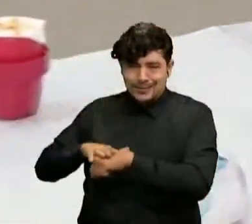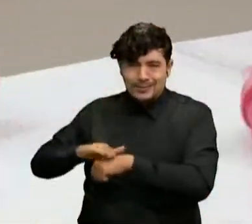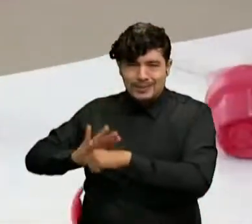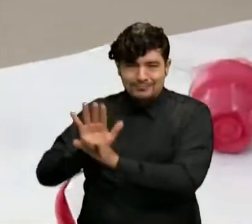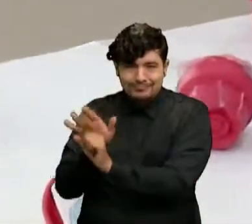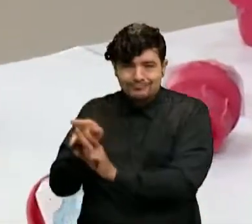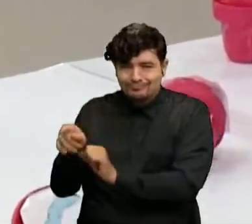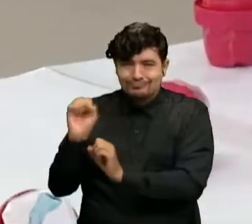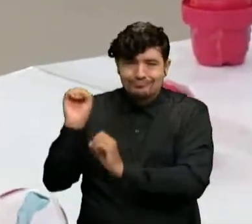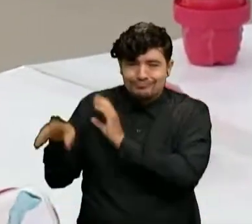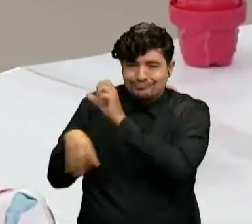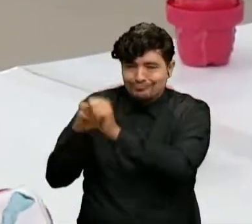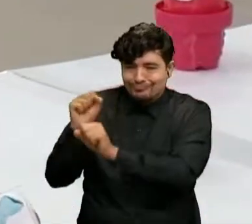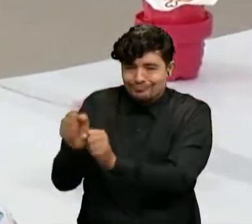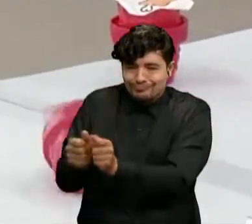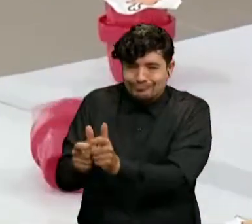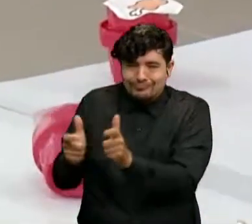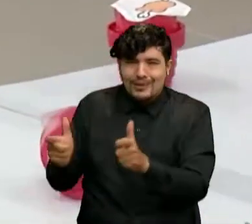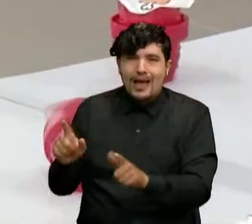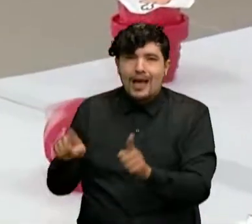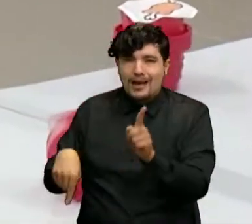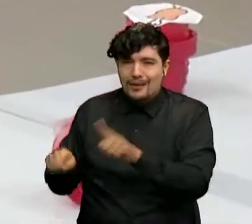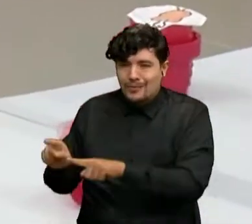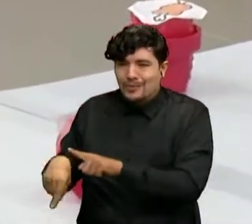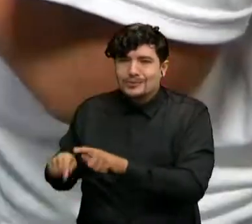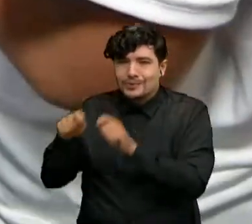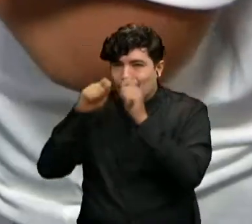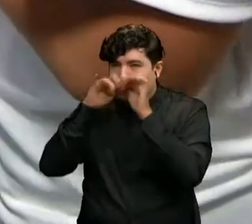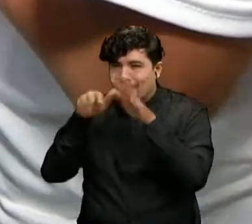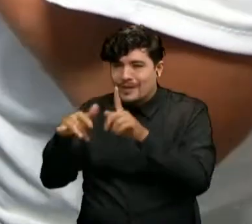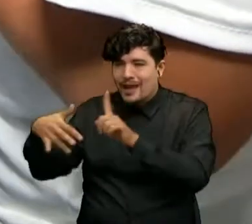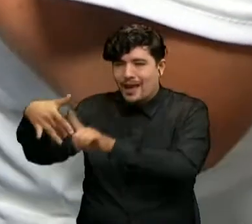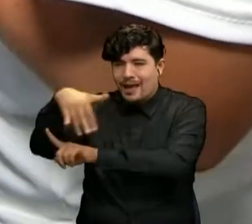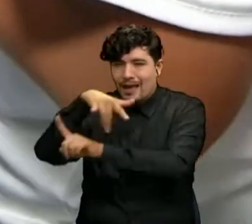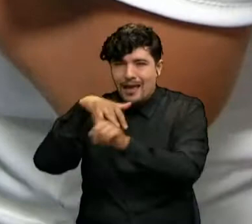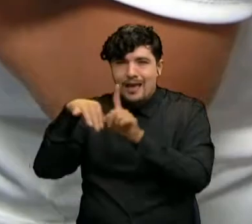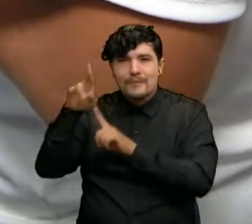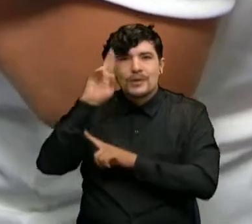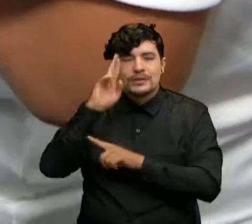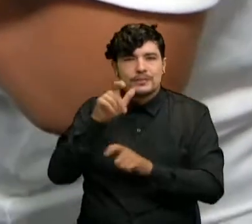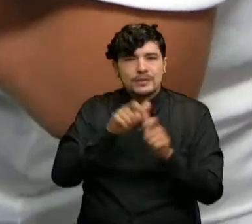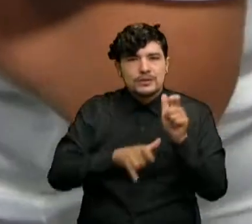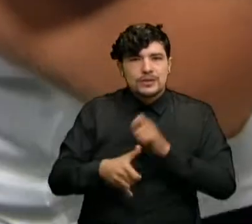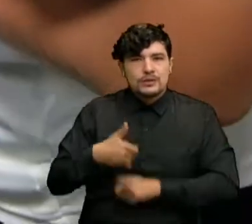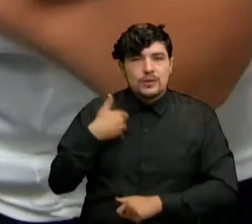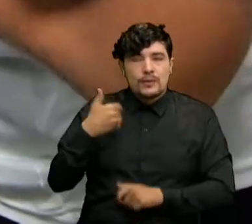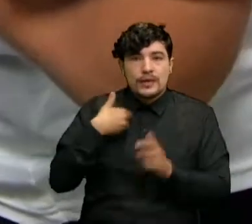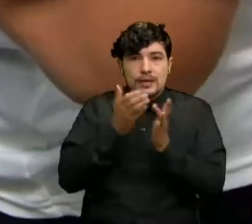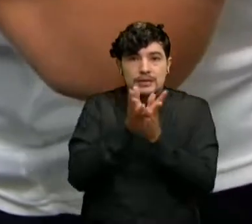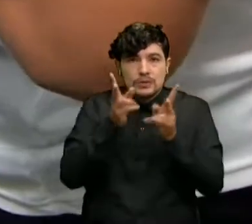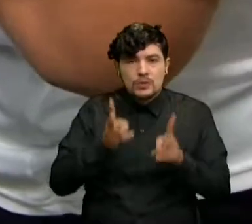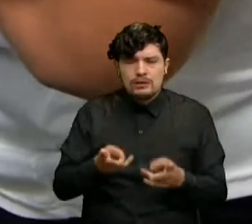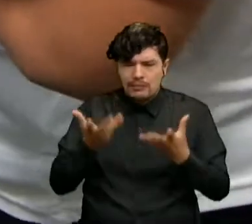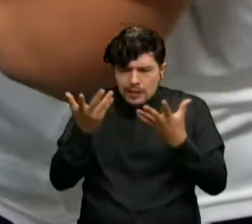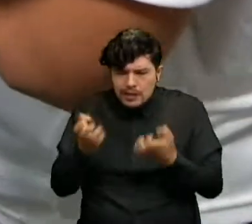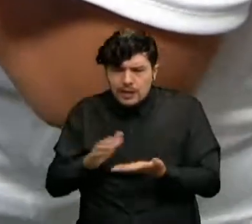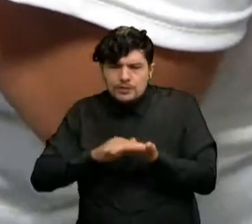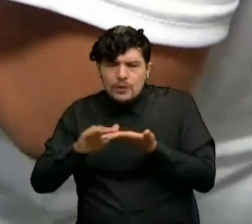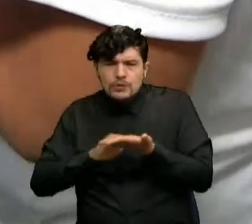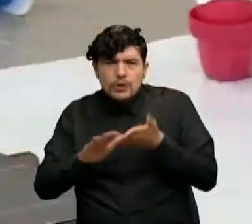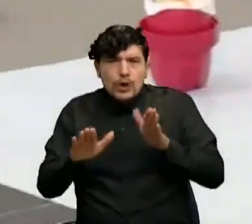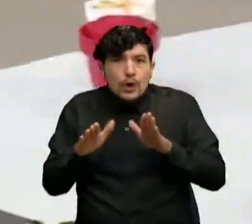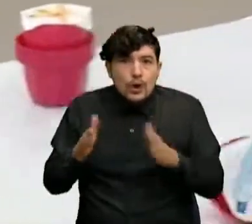en ocasiones terminan en el suelo y contaminan el medio ambiente, una problemática que jóvenes estudiantes quisieron resolver mediante